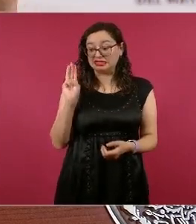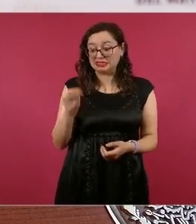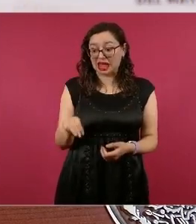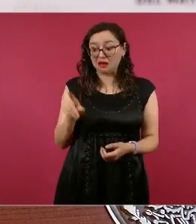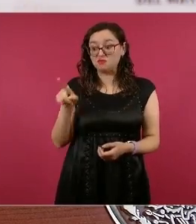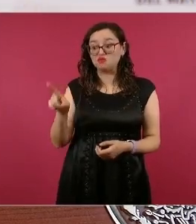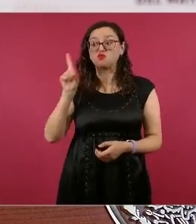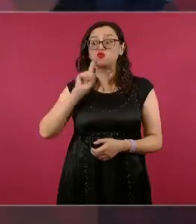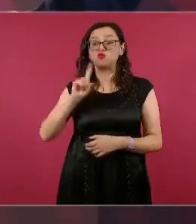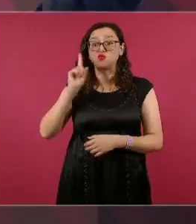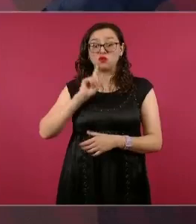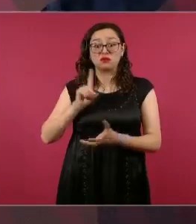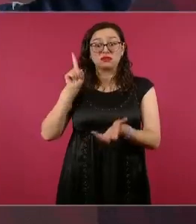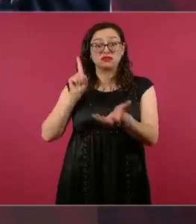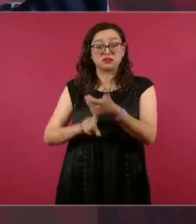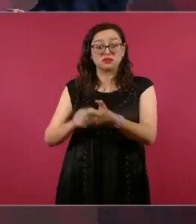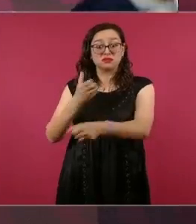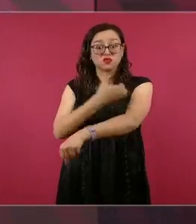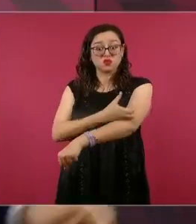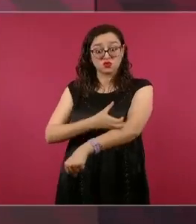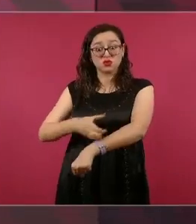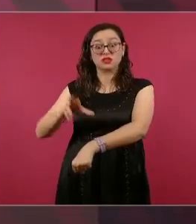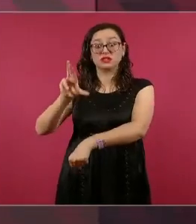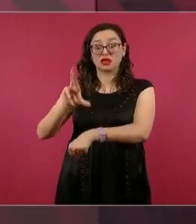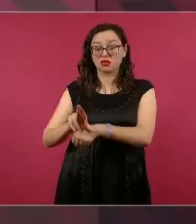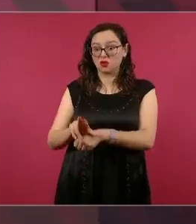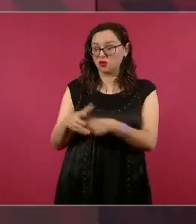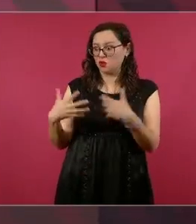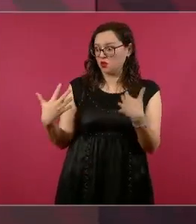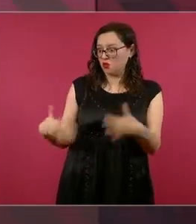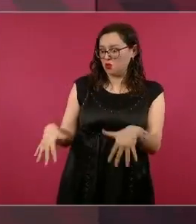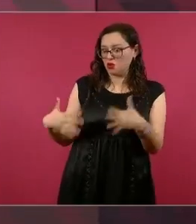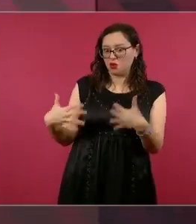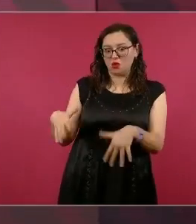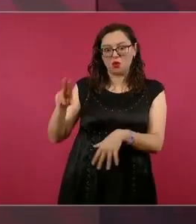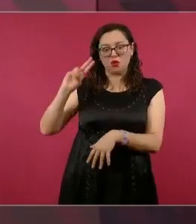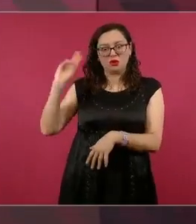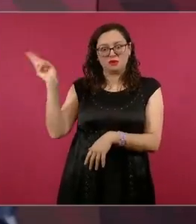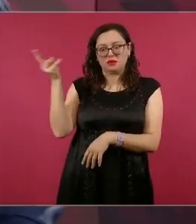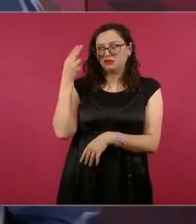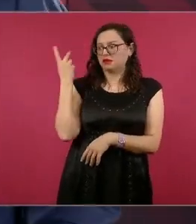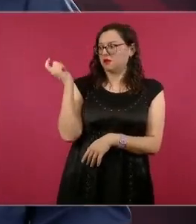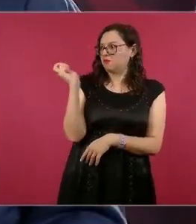de la universidad que era la más